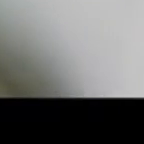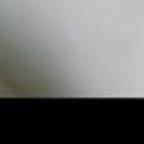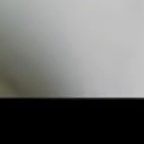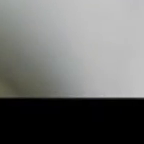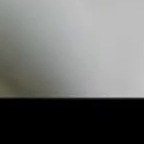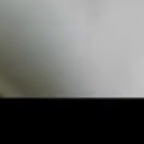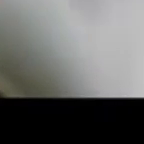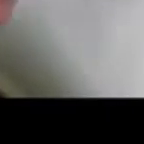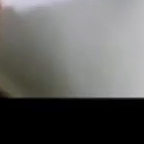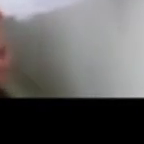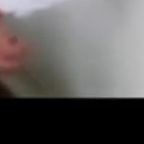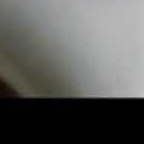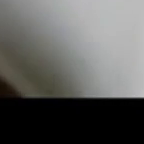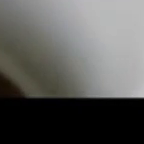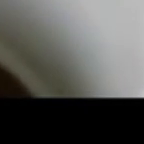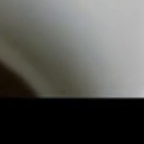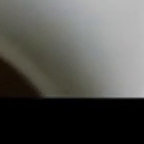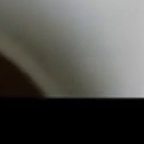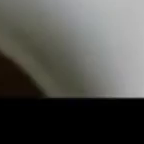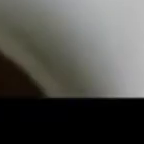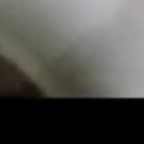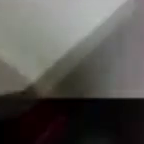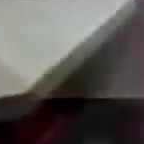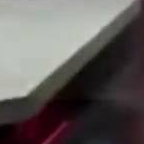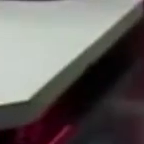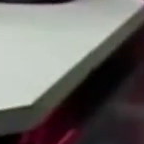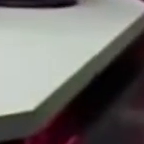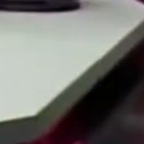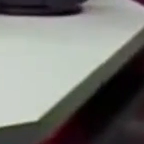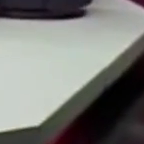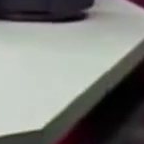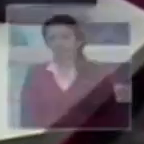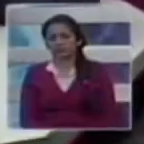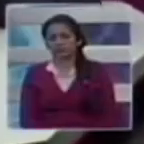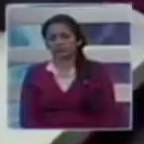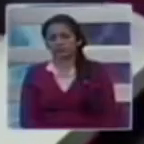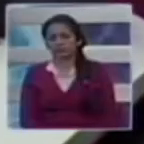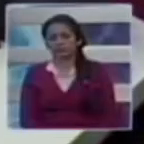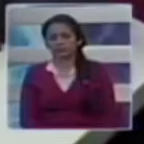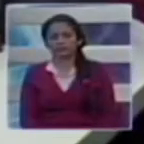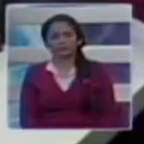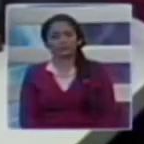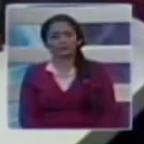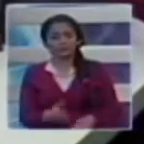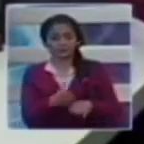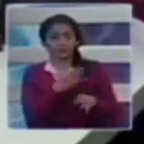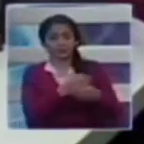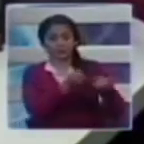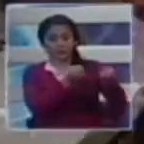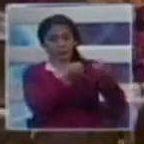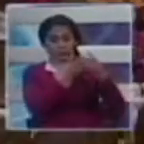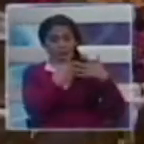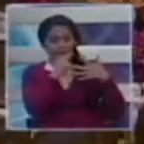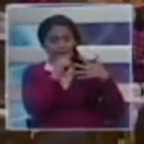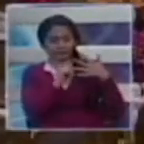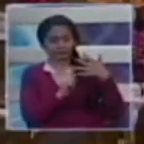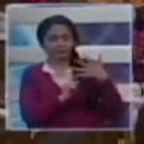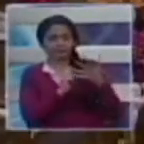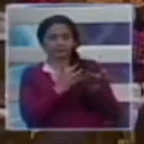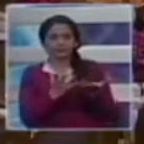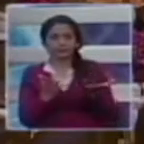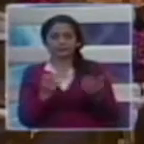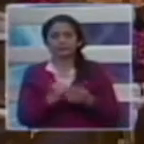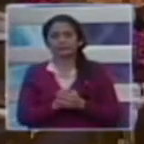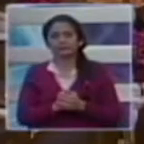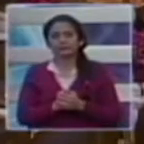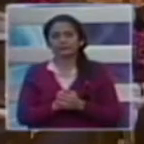nosotros continuamos con la investigación. Entre la información, Ulises, que ustedes compartieron con nosotros, pues hay que destacar que